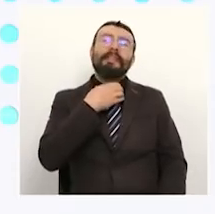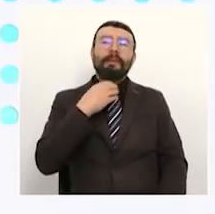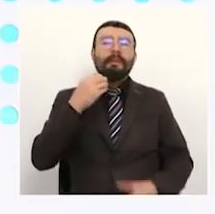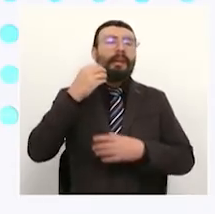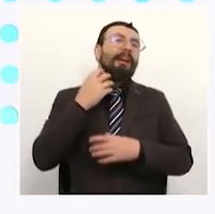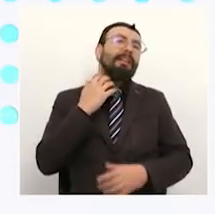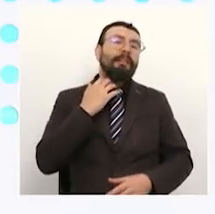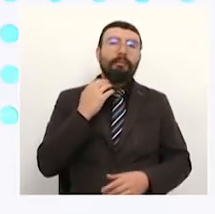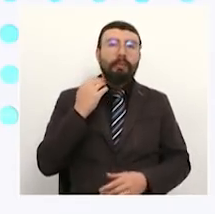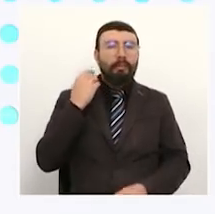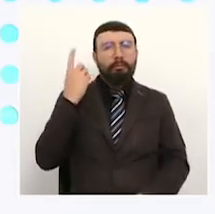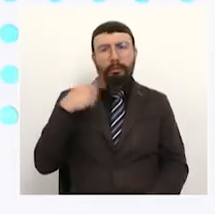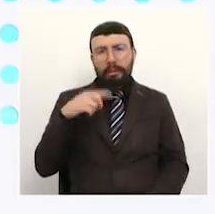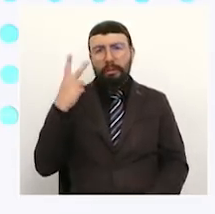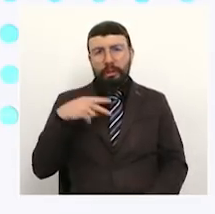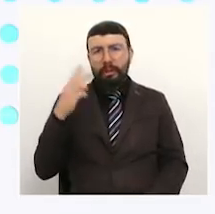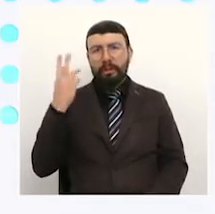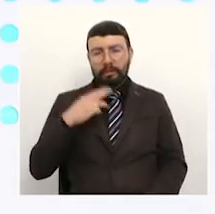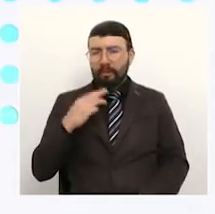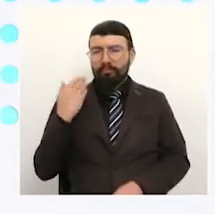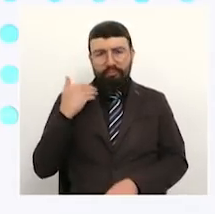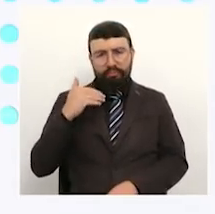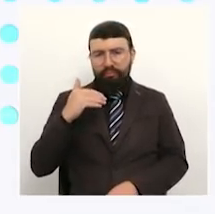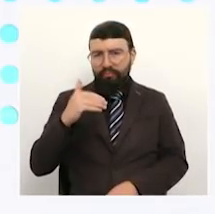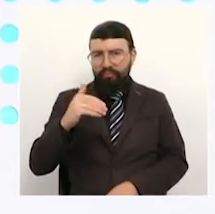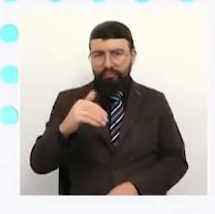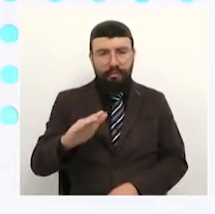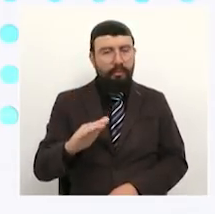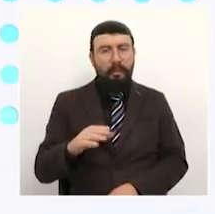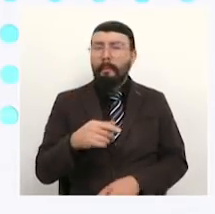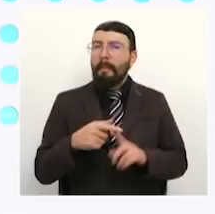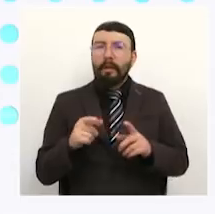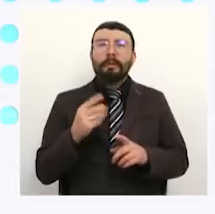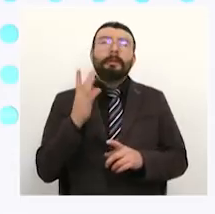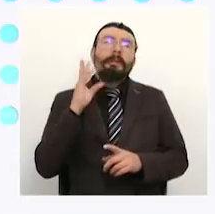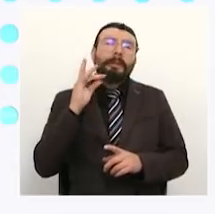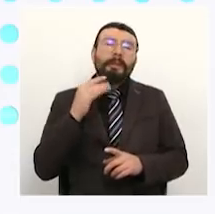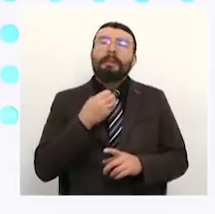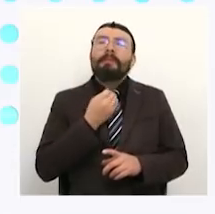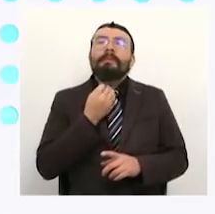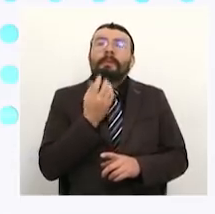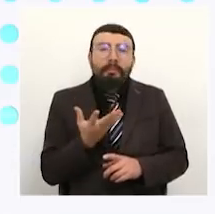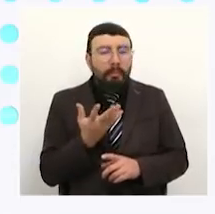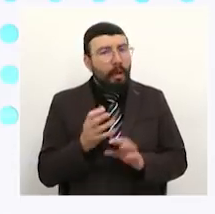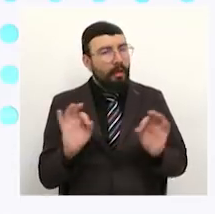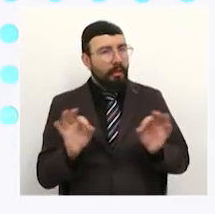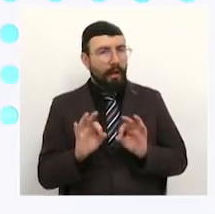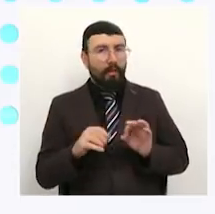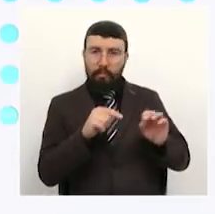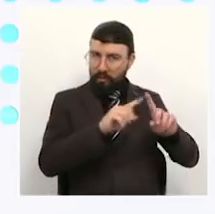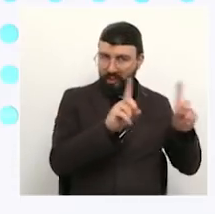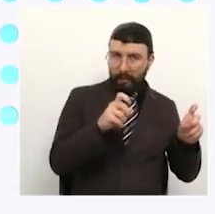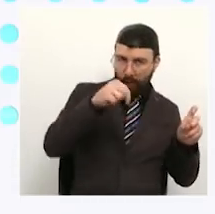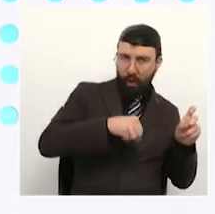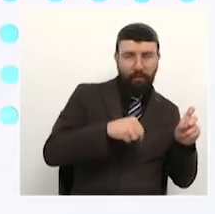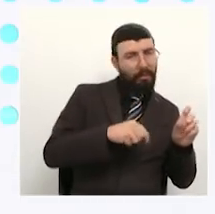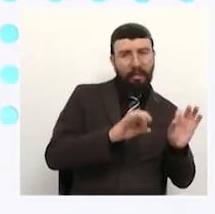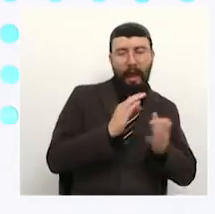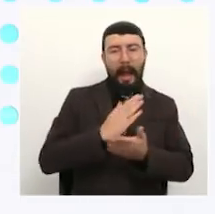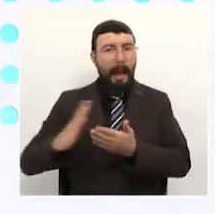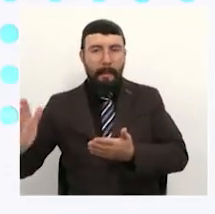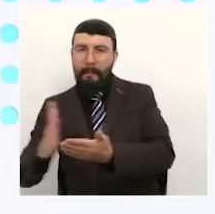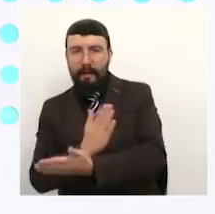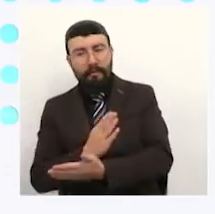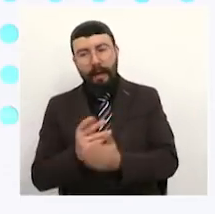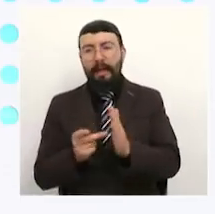bien puede ser duradera generalmente no produce expectoración y no tiene que ver con el tema que nos concierne el día de hoy o sea